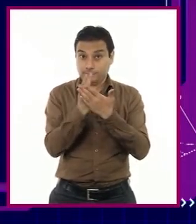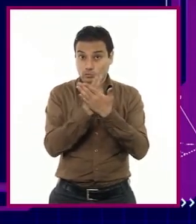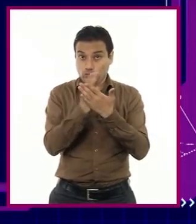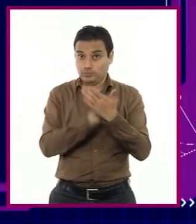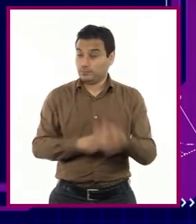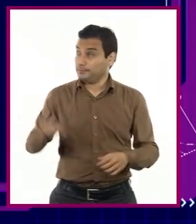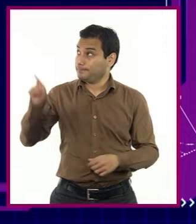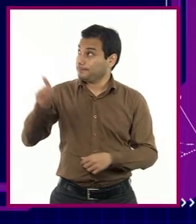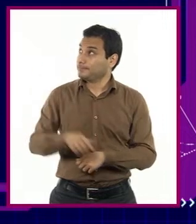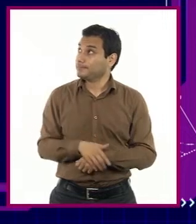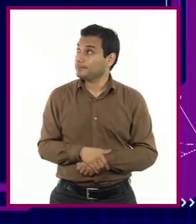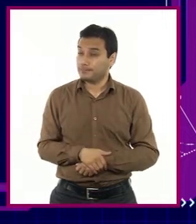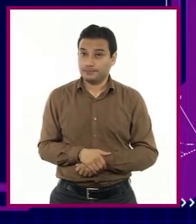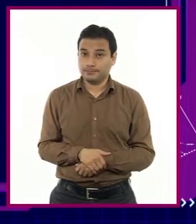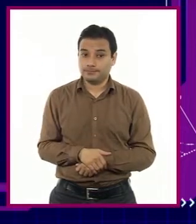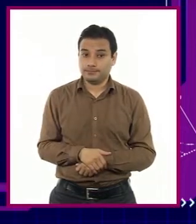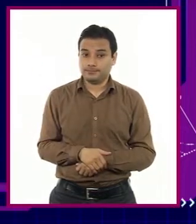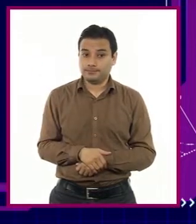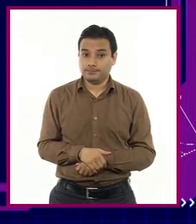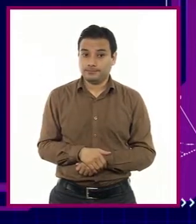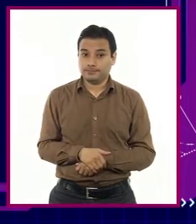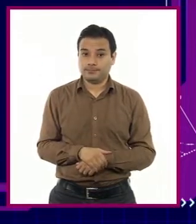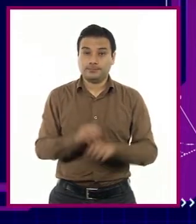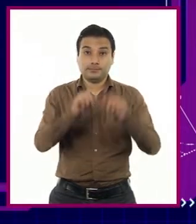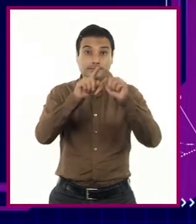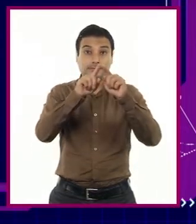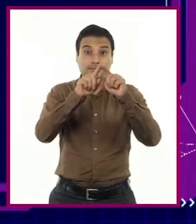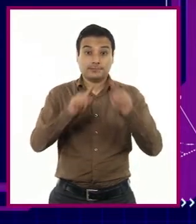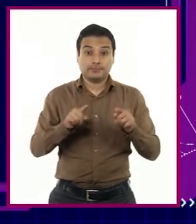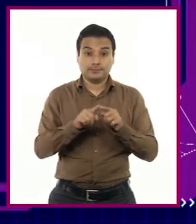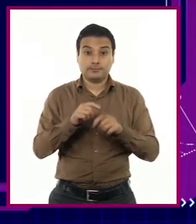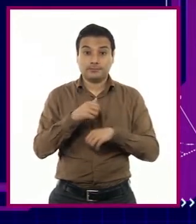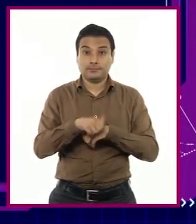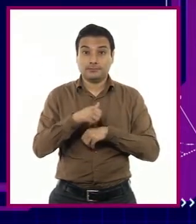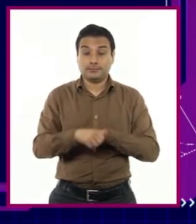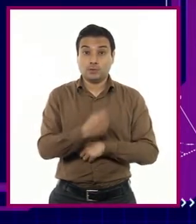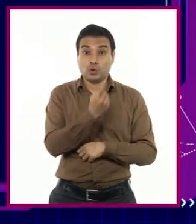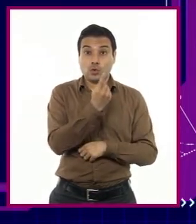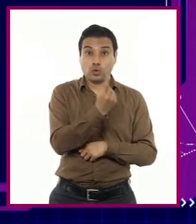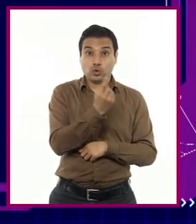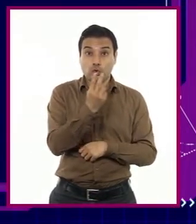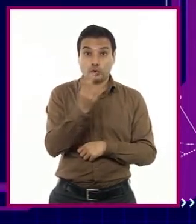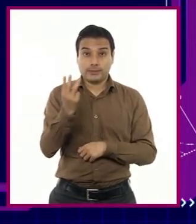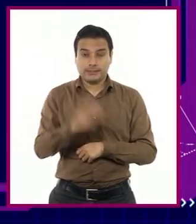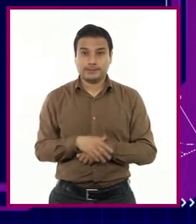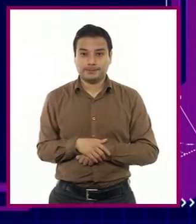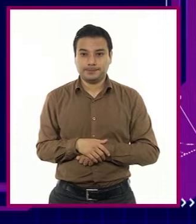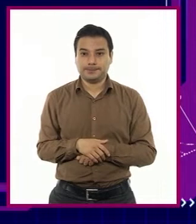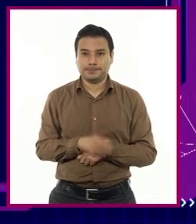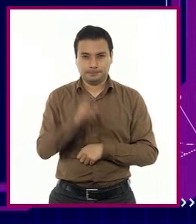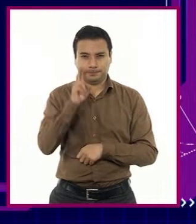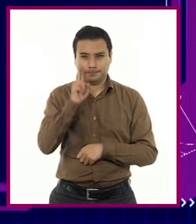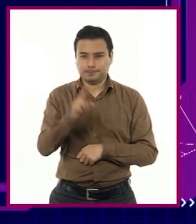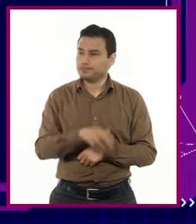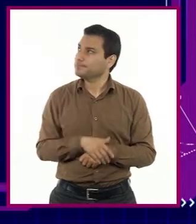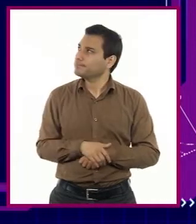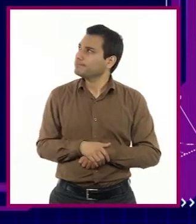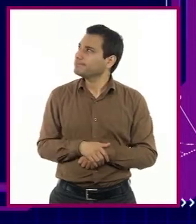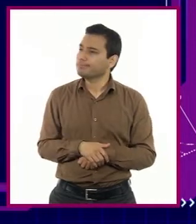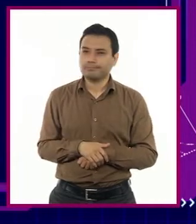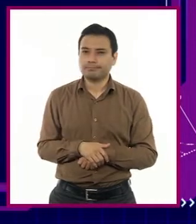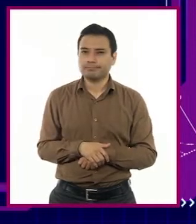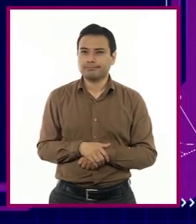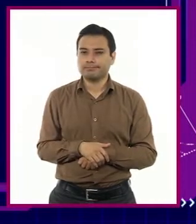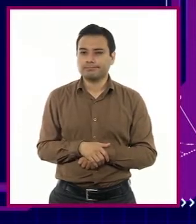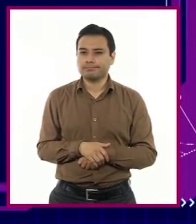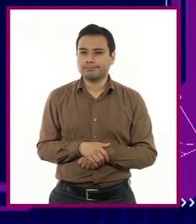con detenimiento los triángulos 1, 2 y 3. ¿Pueden identificar cuál de los siguientes triángulos corresponden